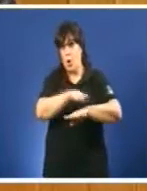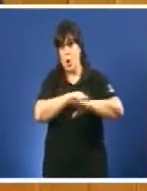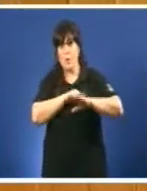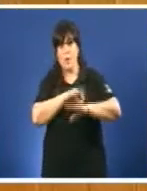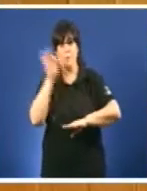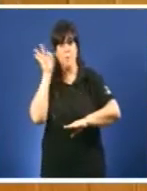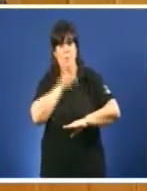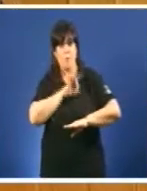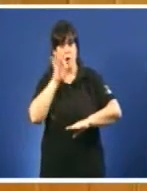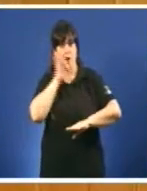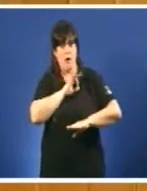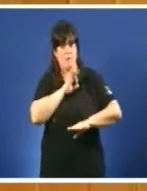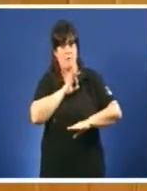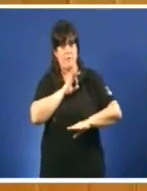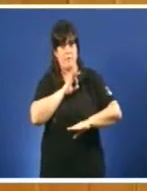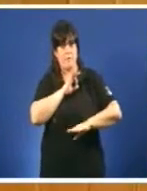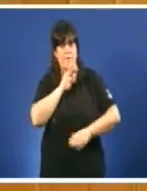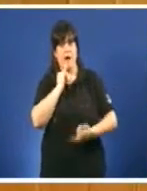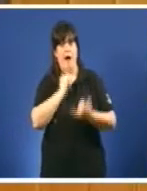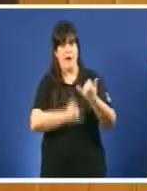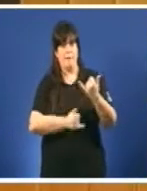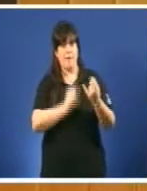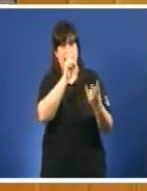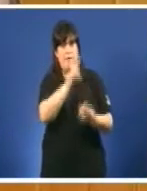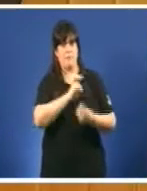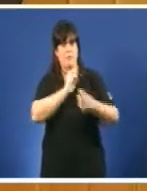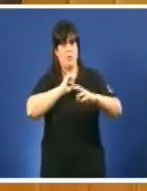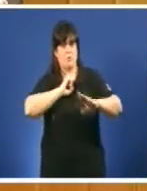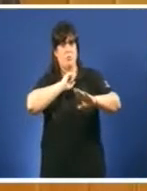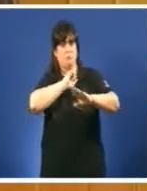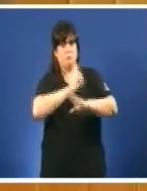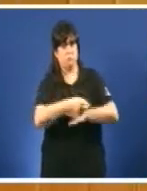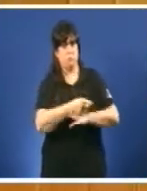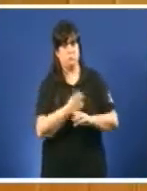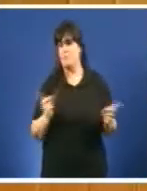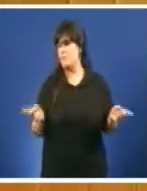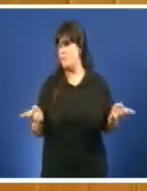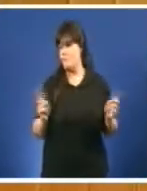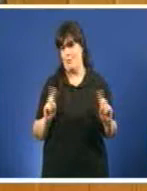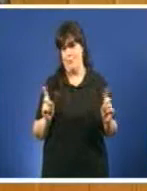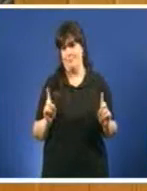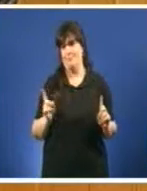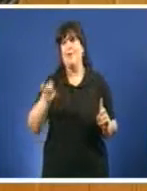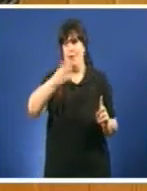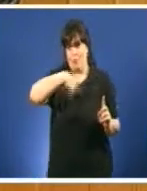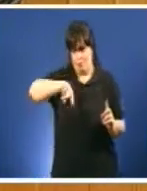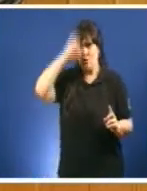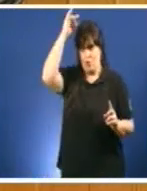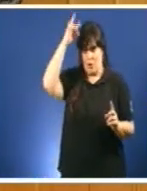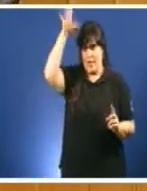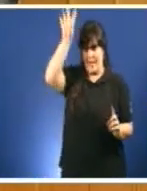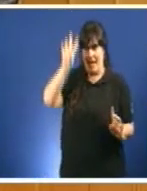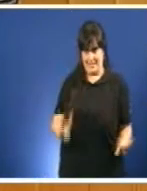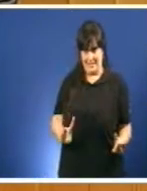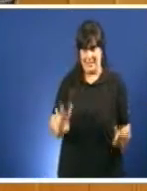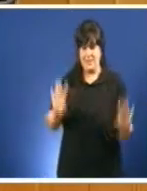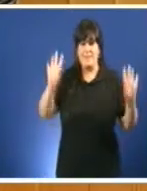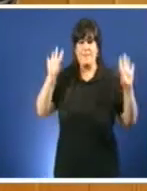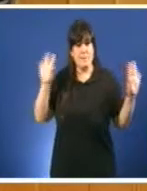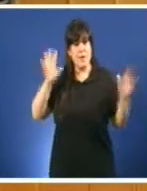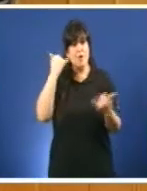que se opuxo a crear este imposto como outros propuñamos nesta Cámara. Foi grazas a